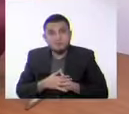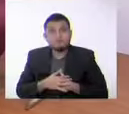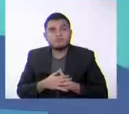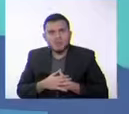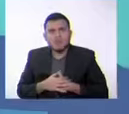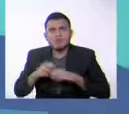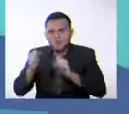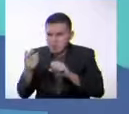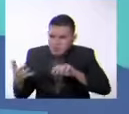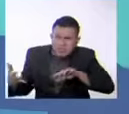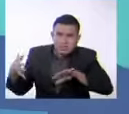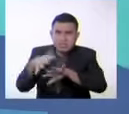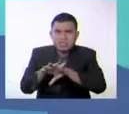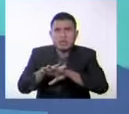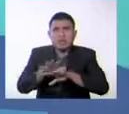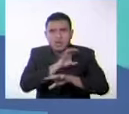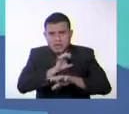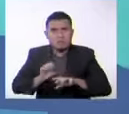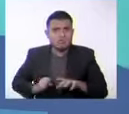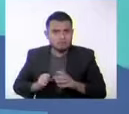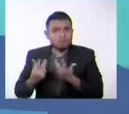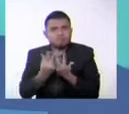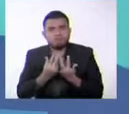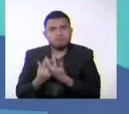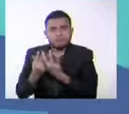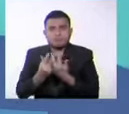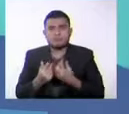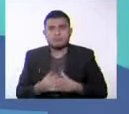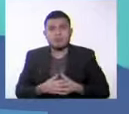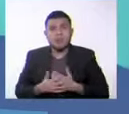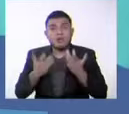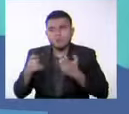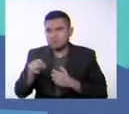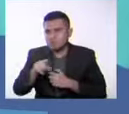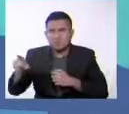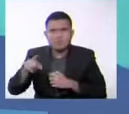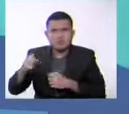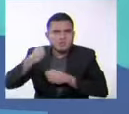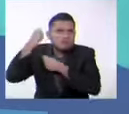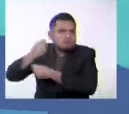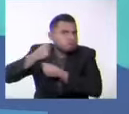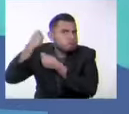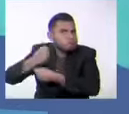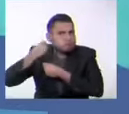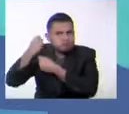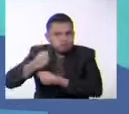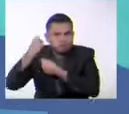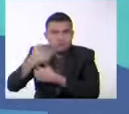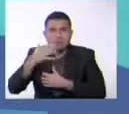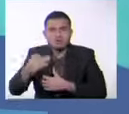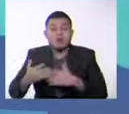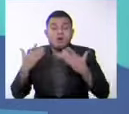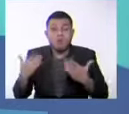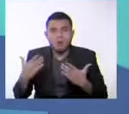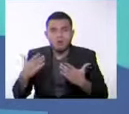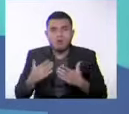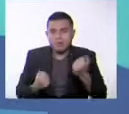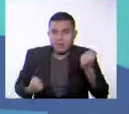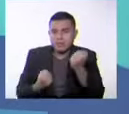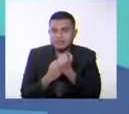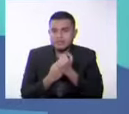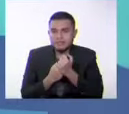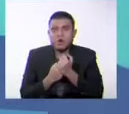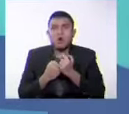integrar a la sociedad salvadoreña. Entonces, muchos de estos movimientos han tomado como un sustento o